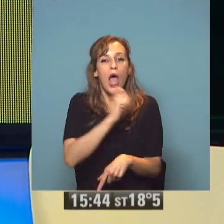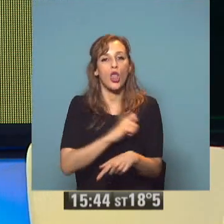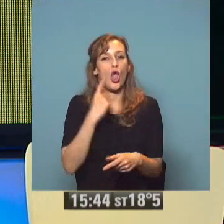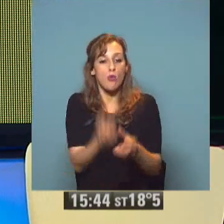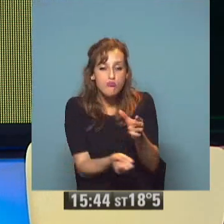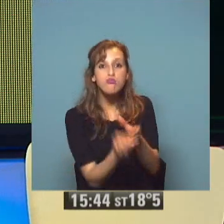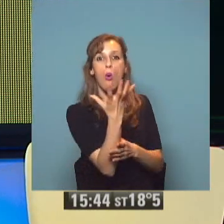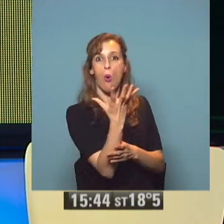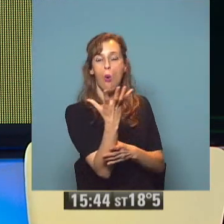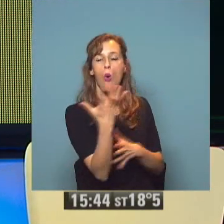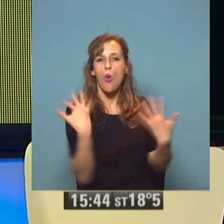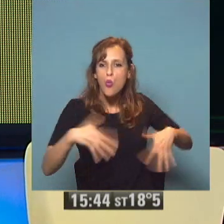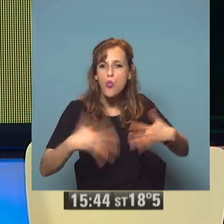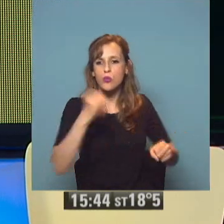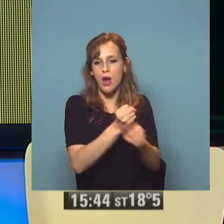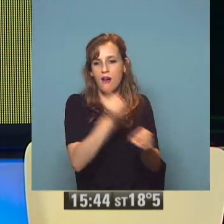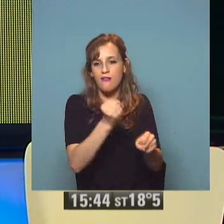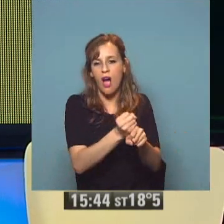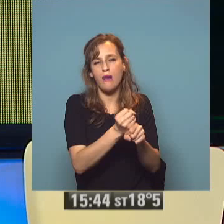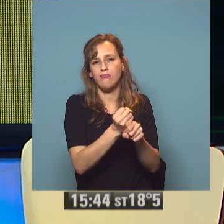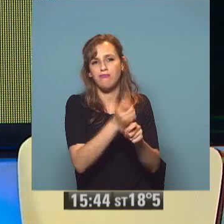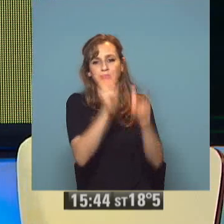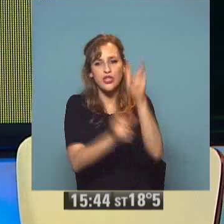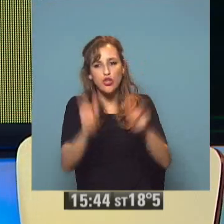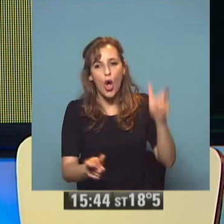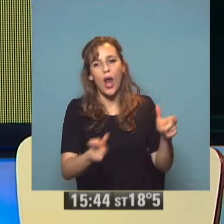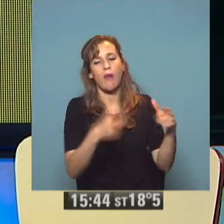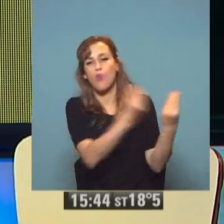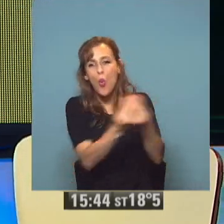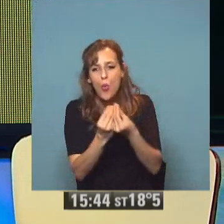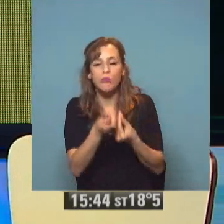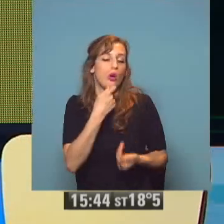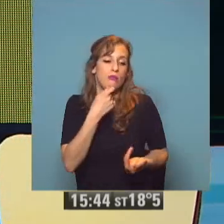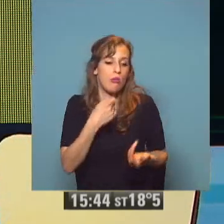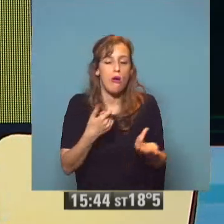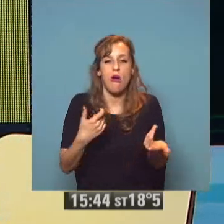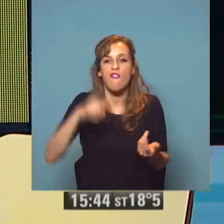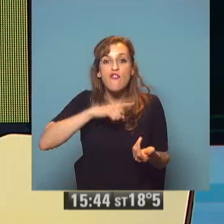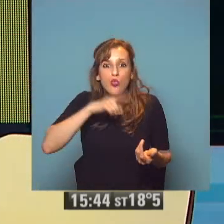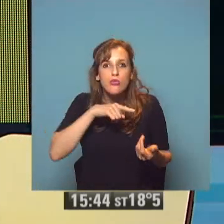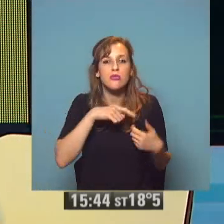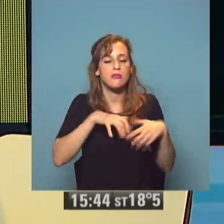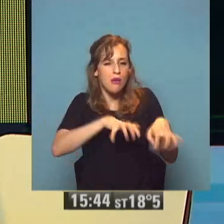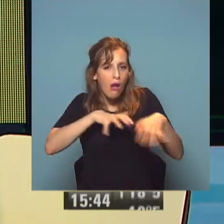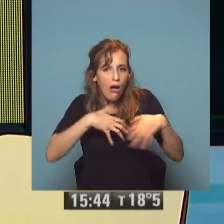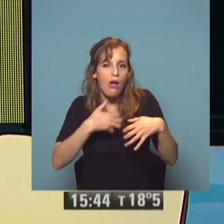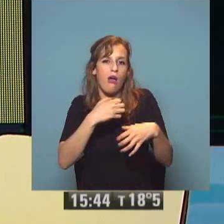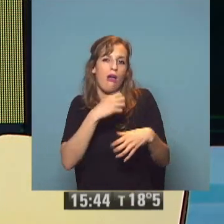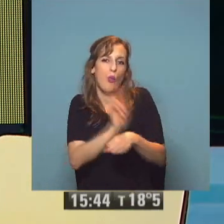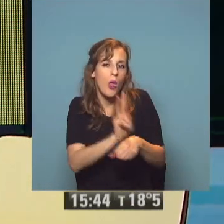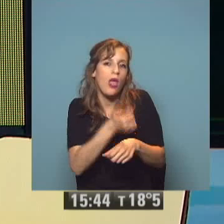sí. preparación del helado había, dijimos que había gente que cultivaba, cosechaba las frutillas en el campo. Dijimos que las tenían que transportar